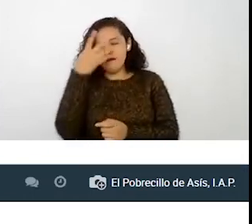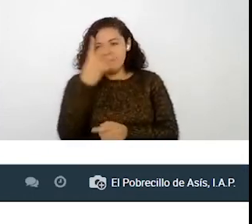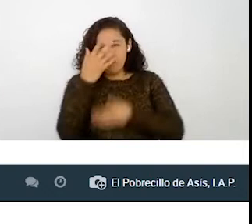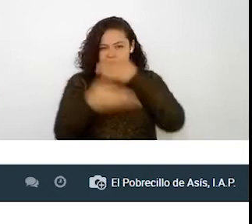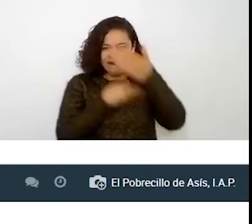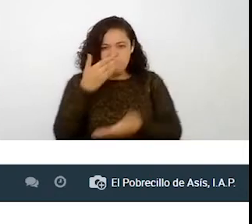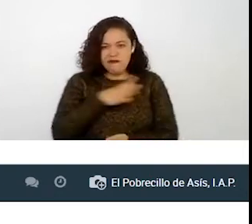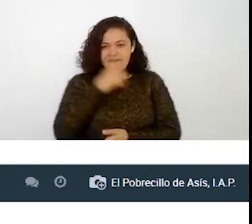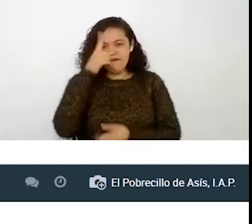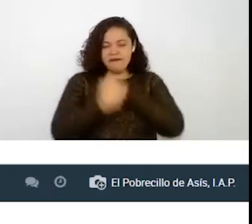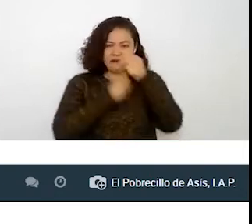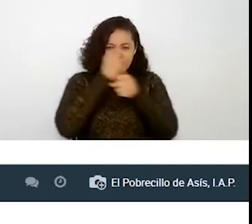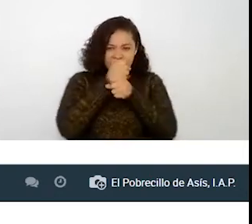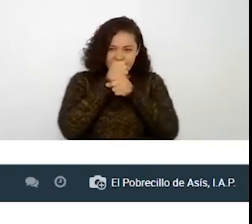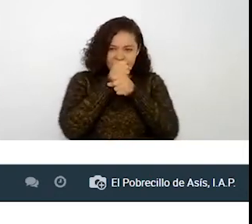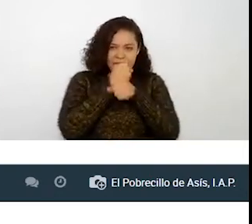anuales